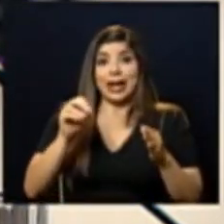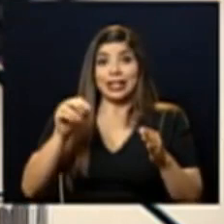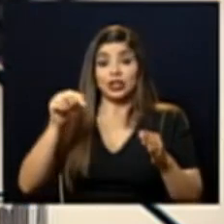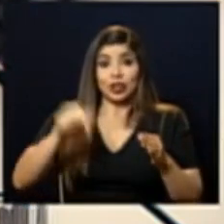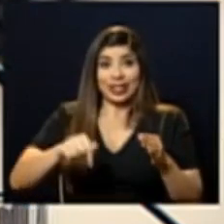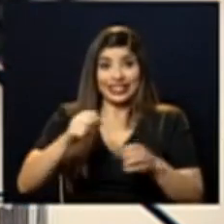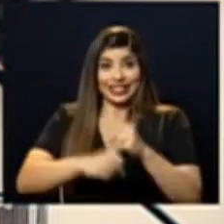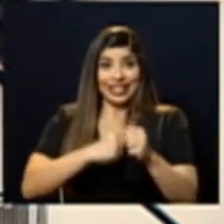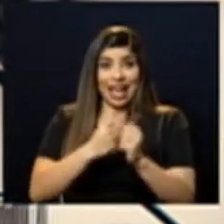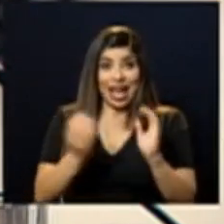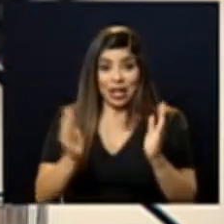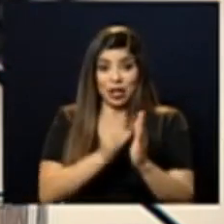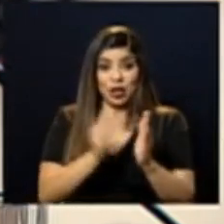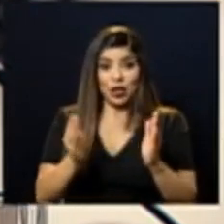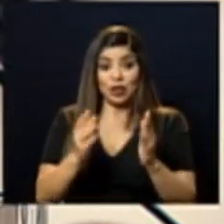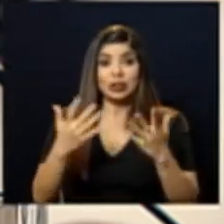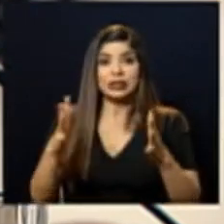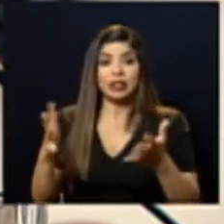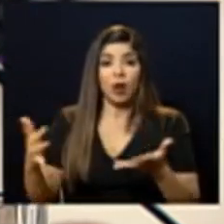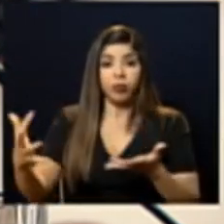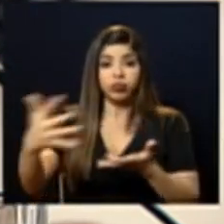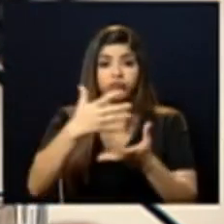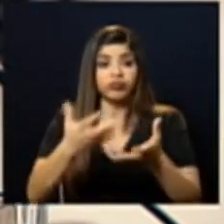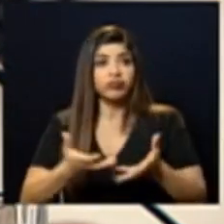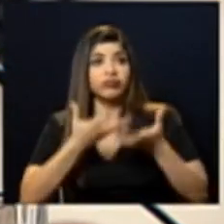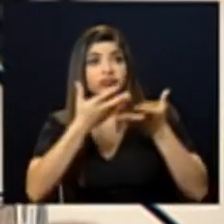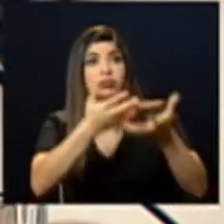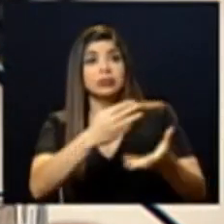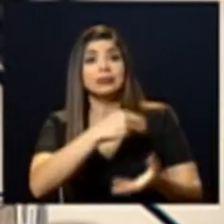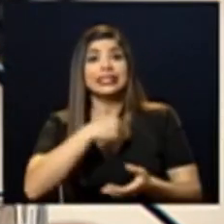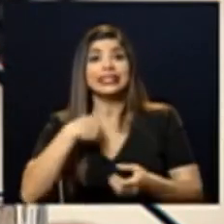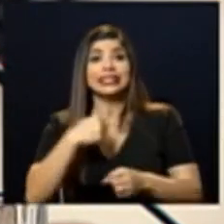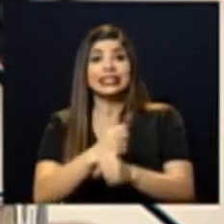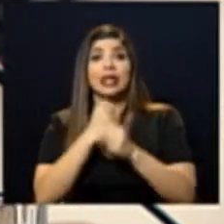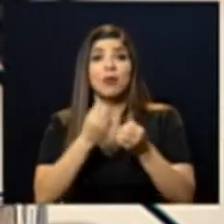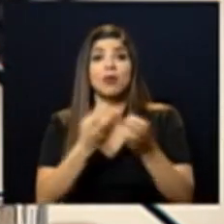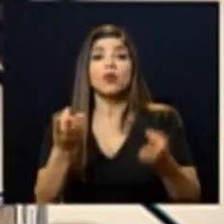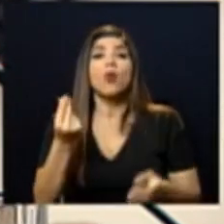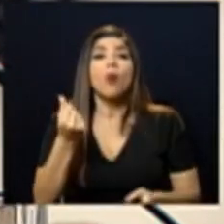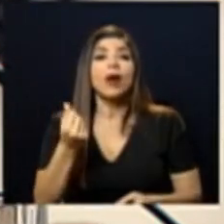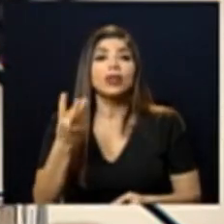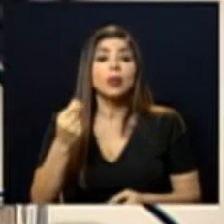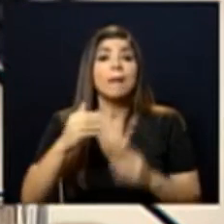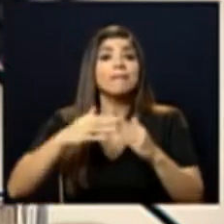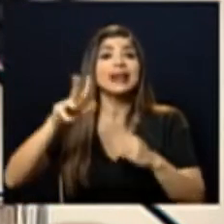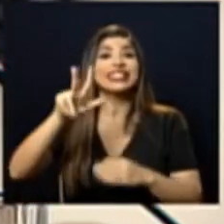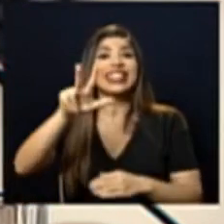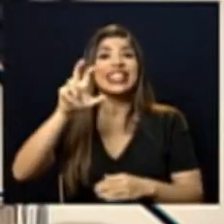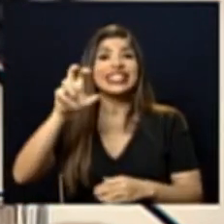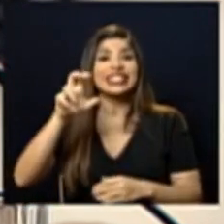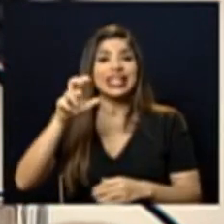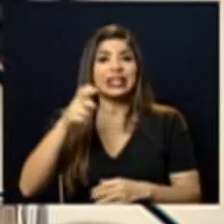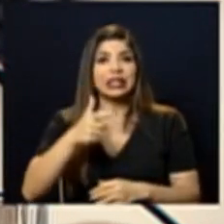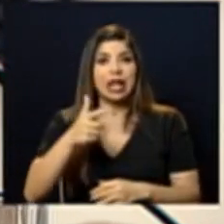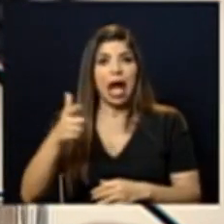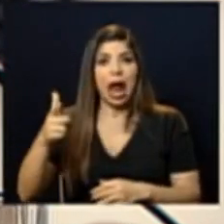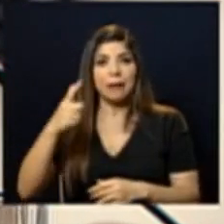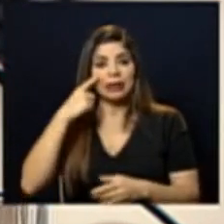año se entregaran al Ministerio de Seguridad Pública más de 300 armas para ser destruidas.